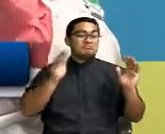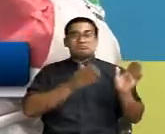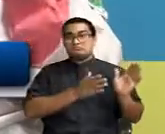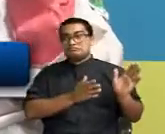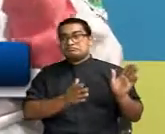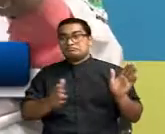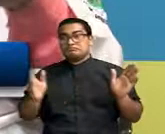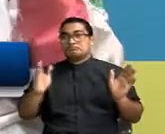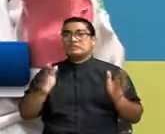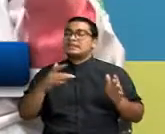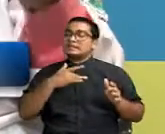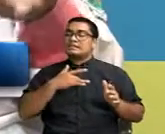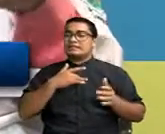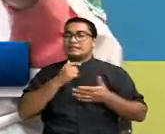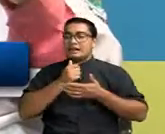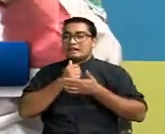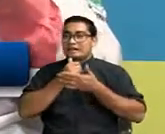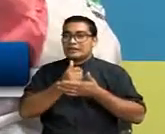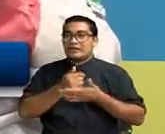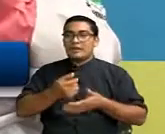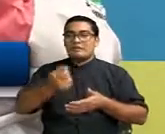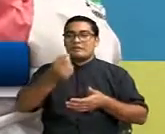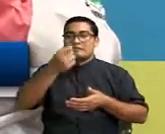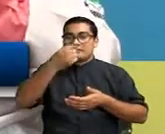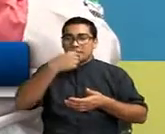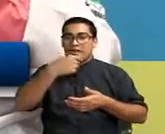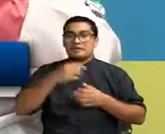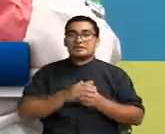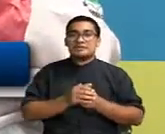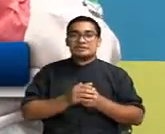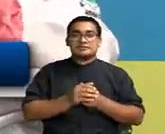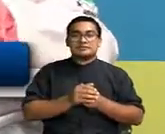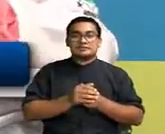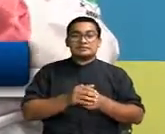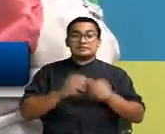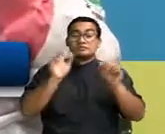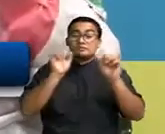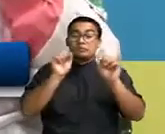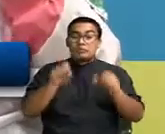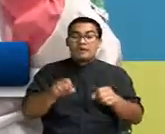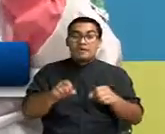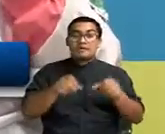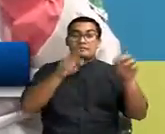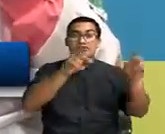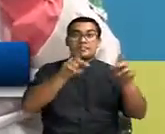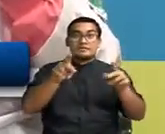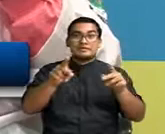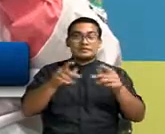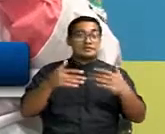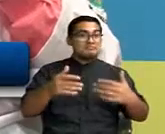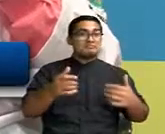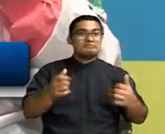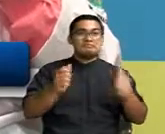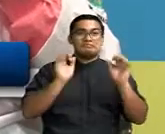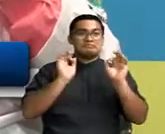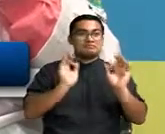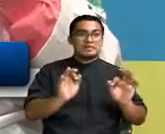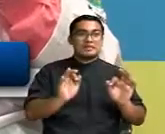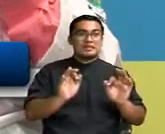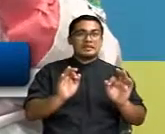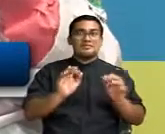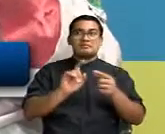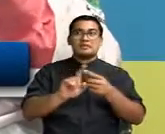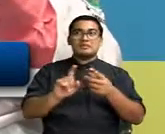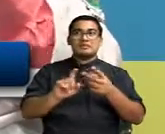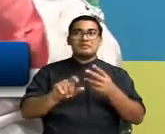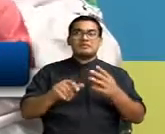Ya. Necesita ayuda, tratamiento. Puede ser que se recuperó y que a los meses vuelva a presentar